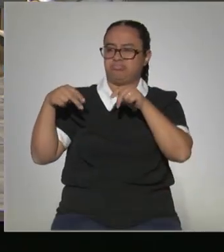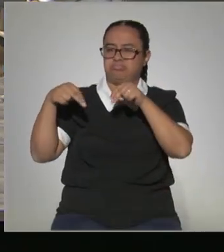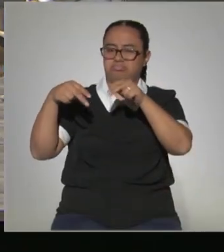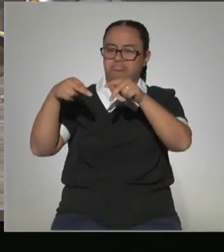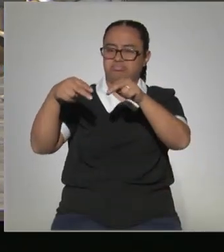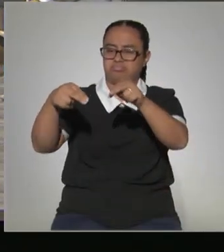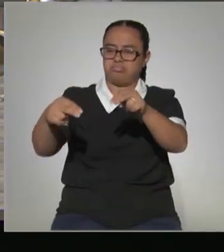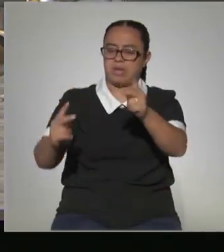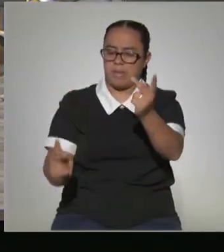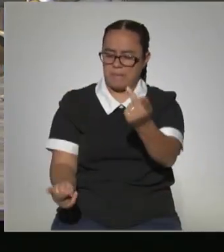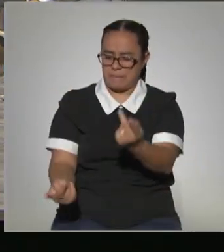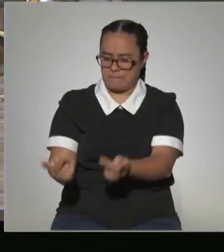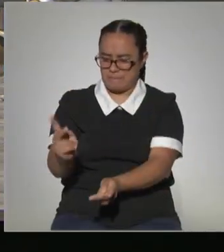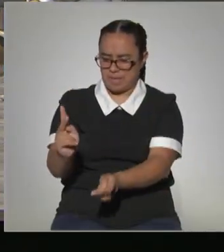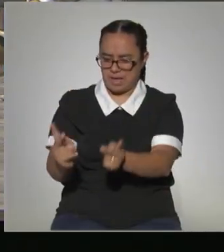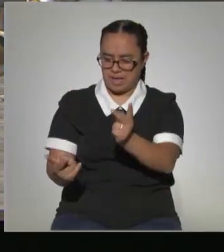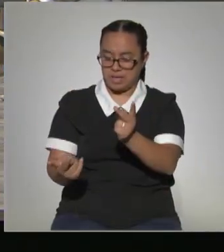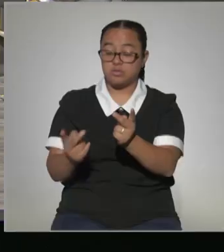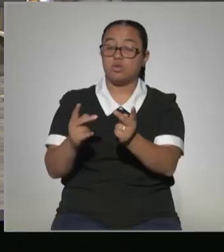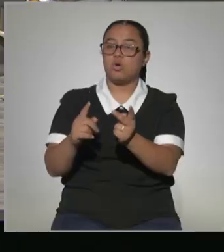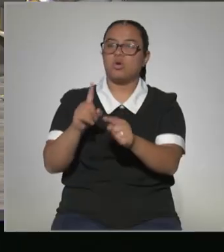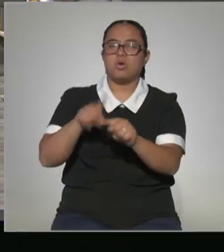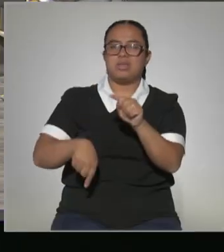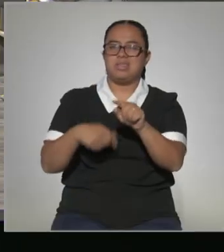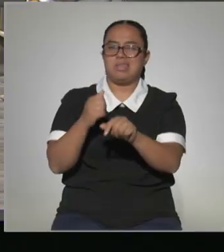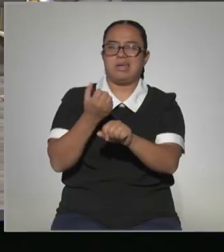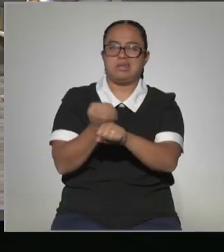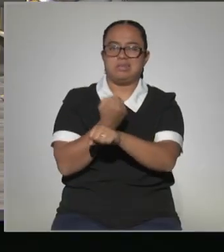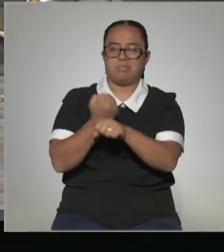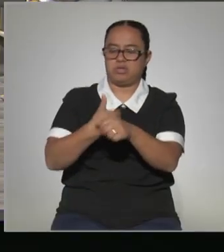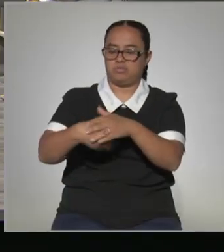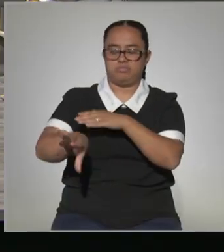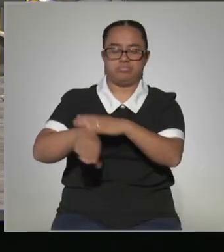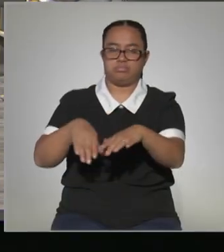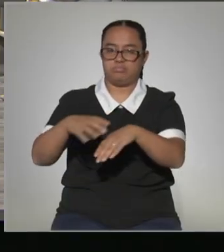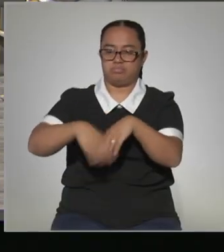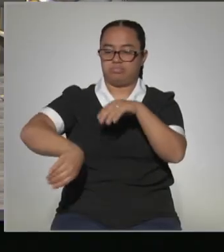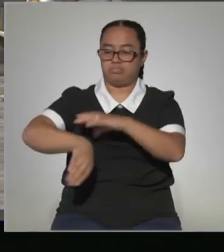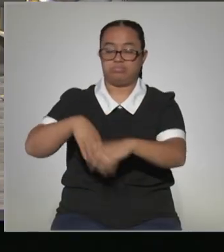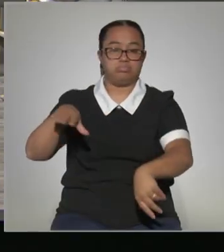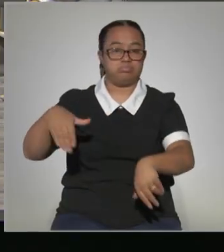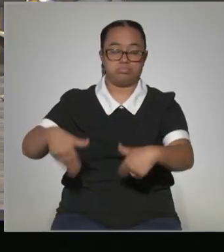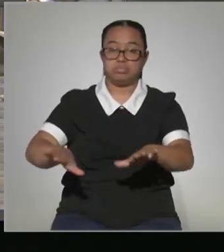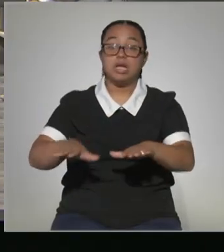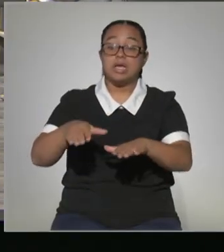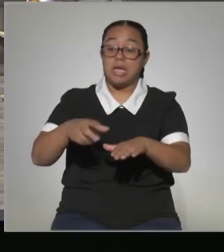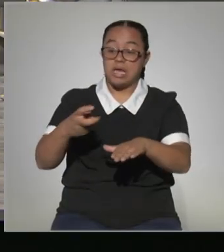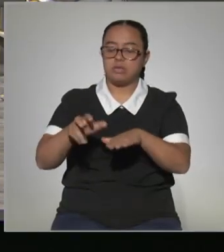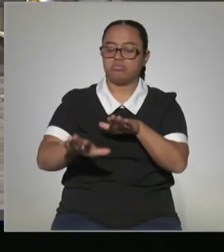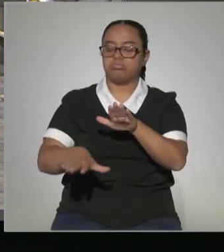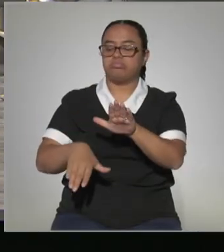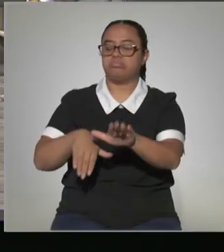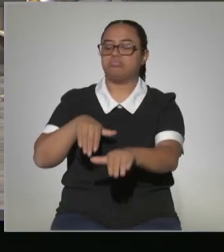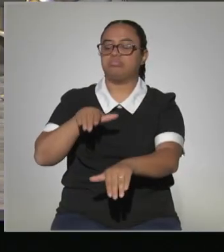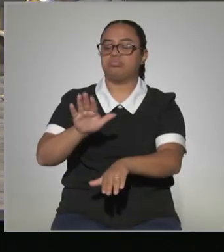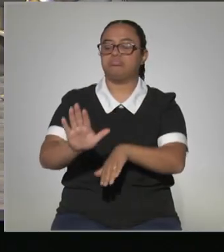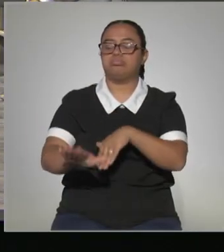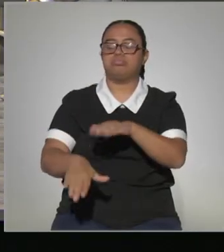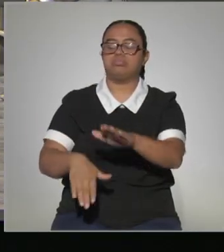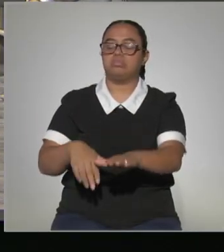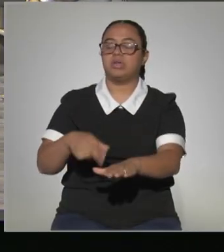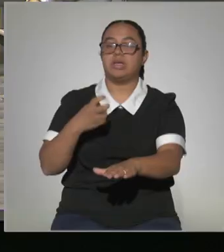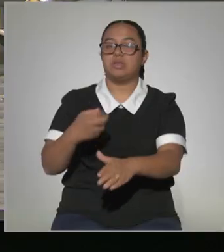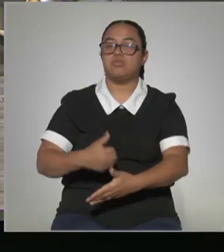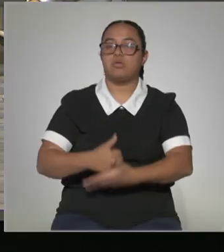caminar sobre el pasto con pies descalzos. Eso también ayuda a bajar los niveles